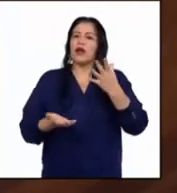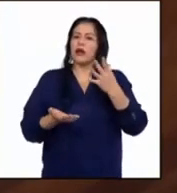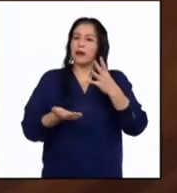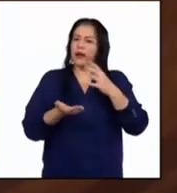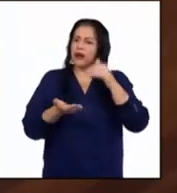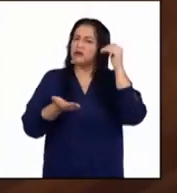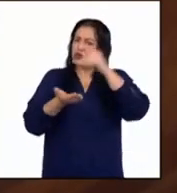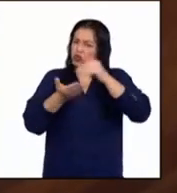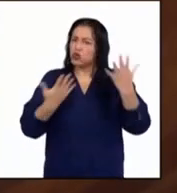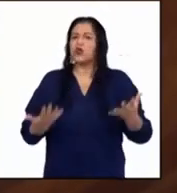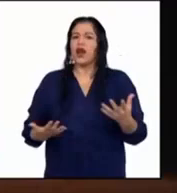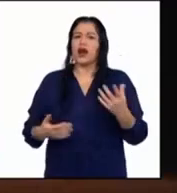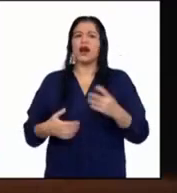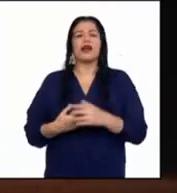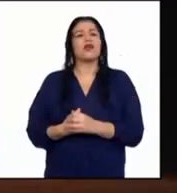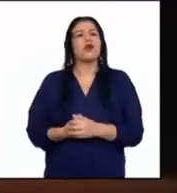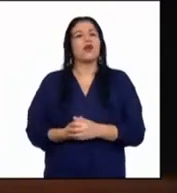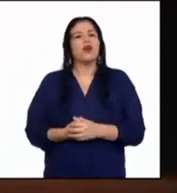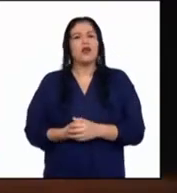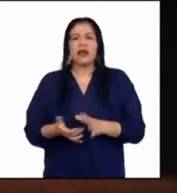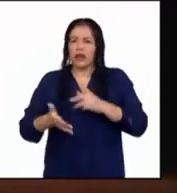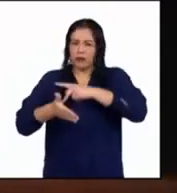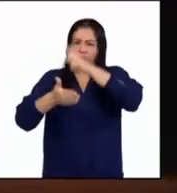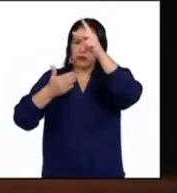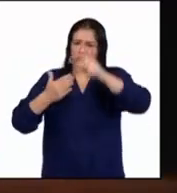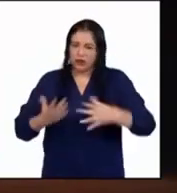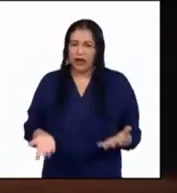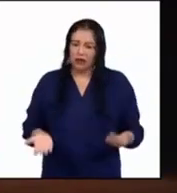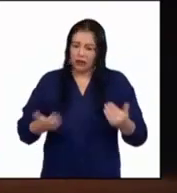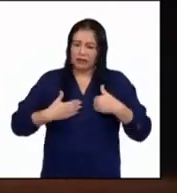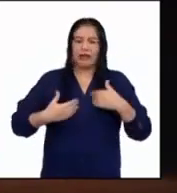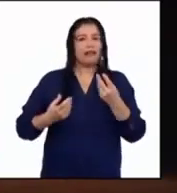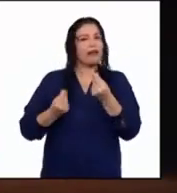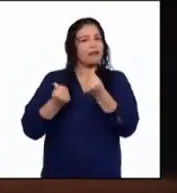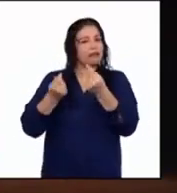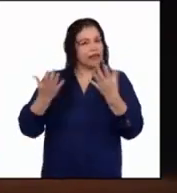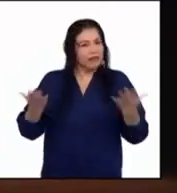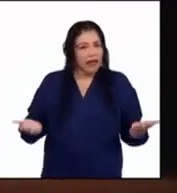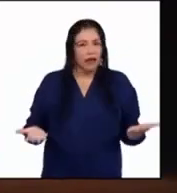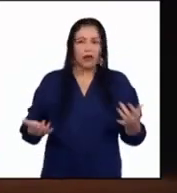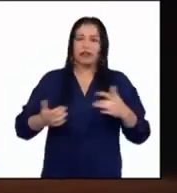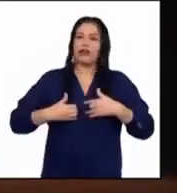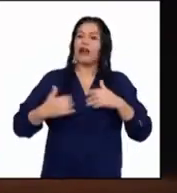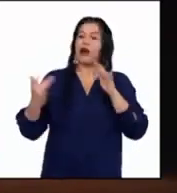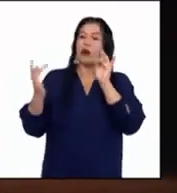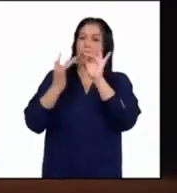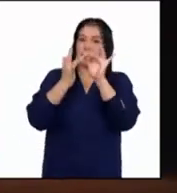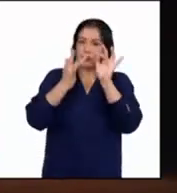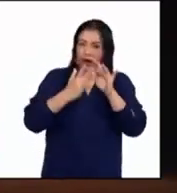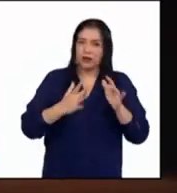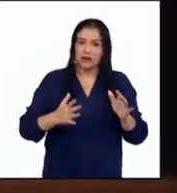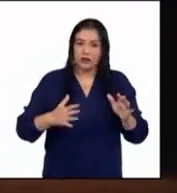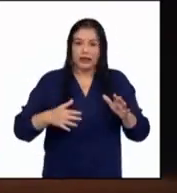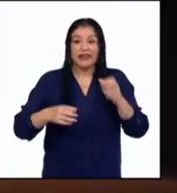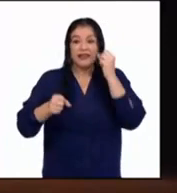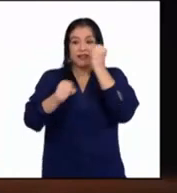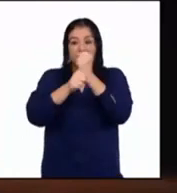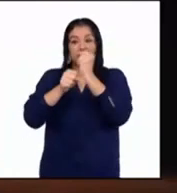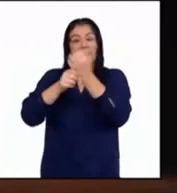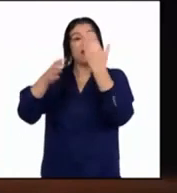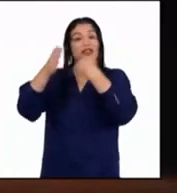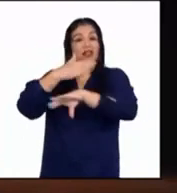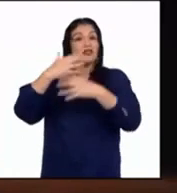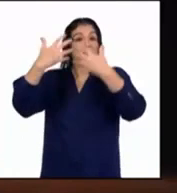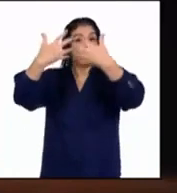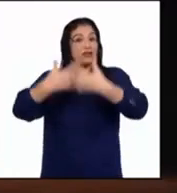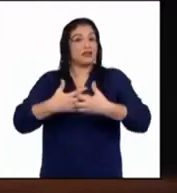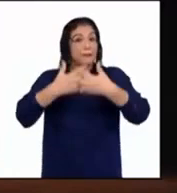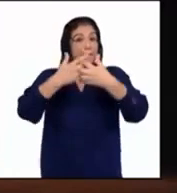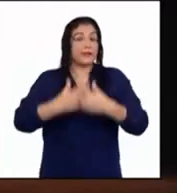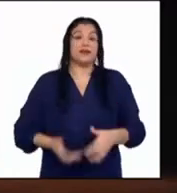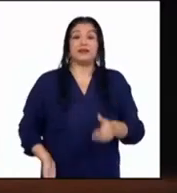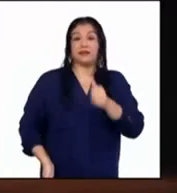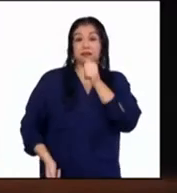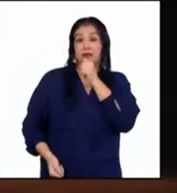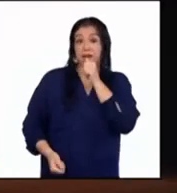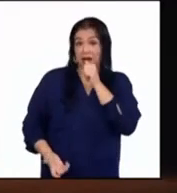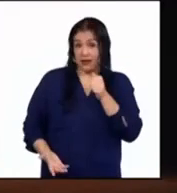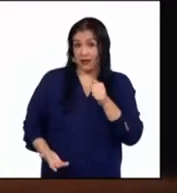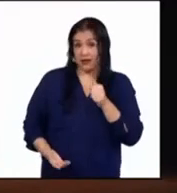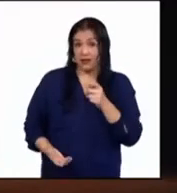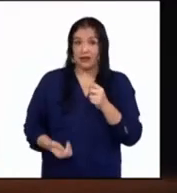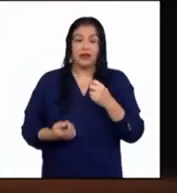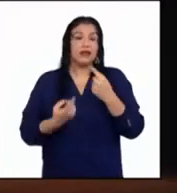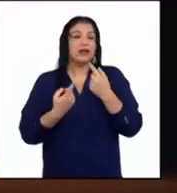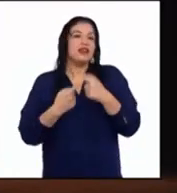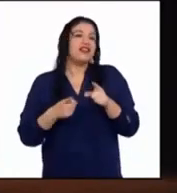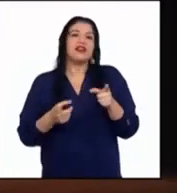educación, con recursos, con contactos, trabajaba en las empresas privadas, y para aquel entonces no